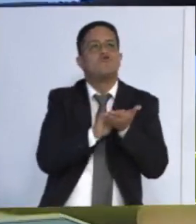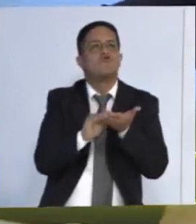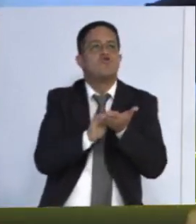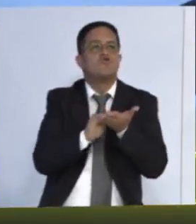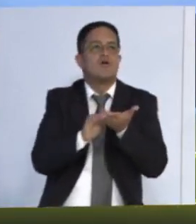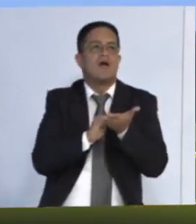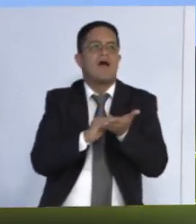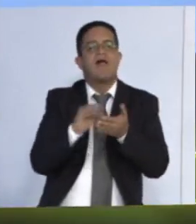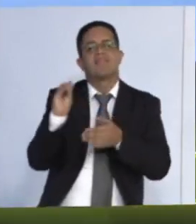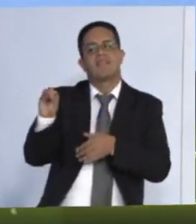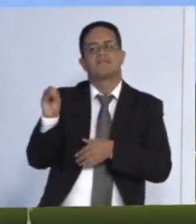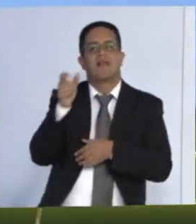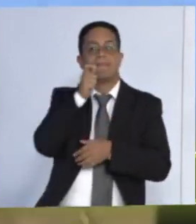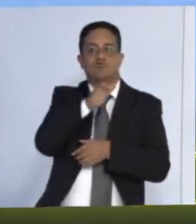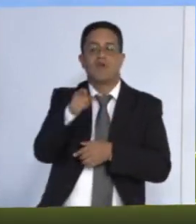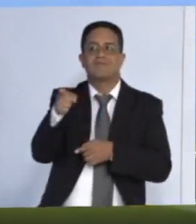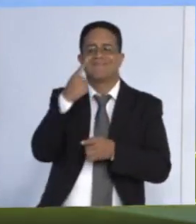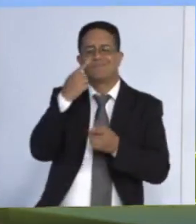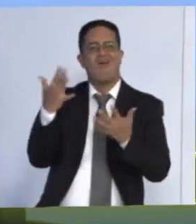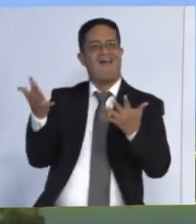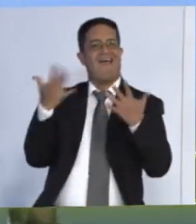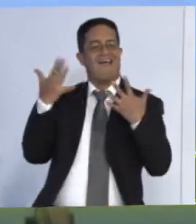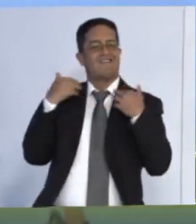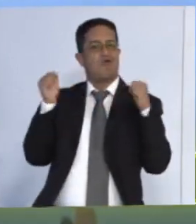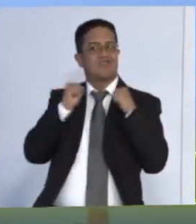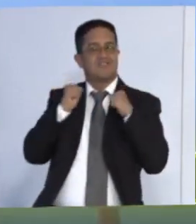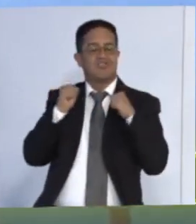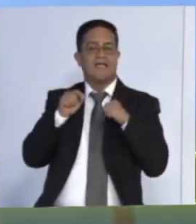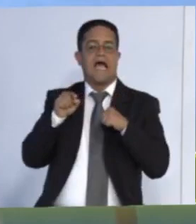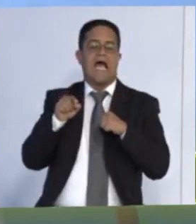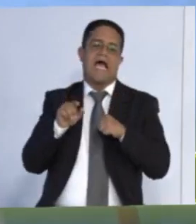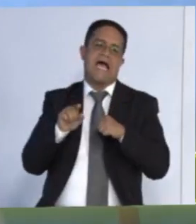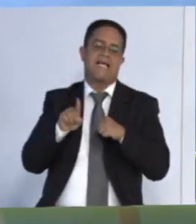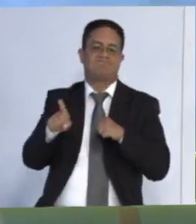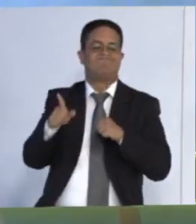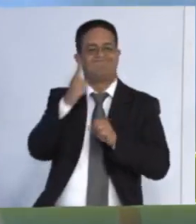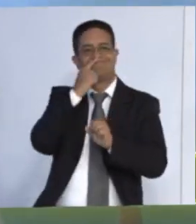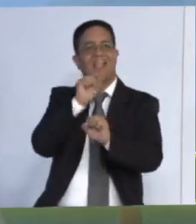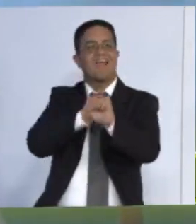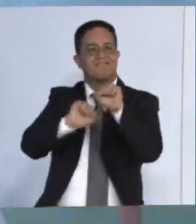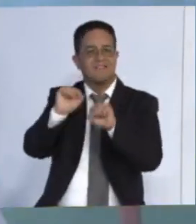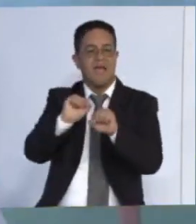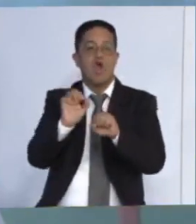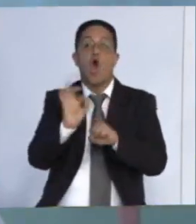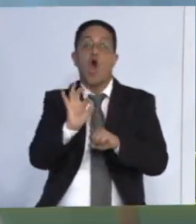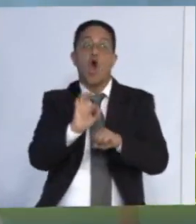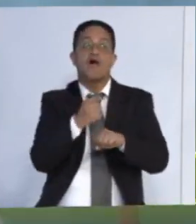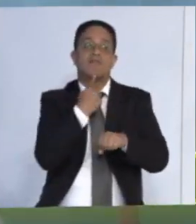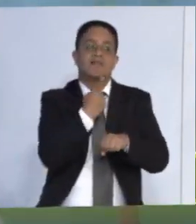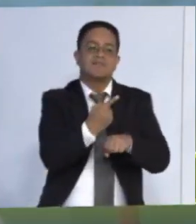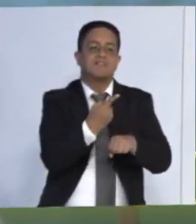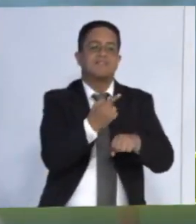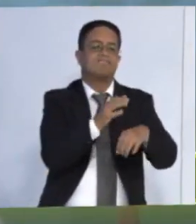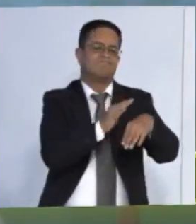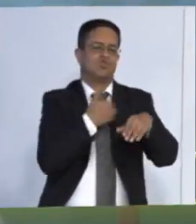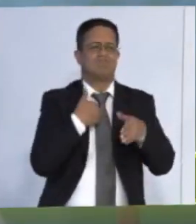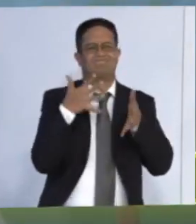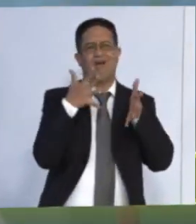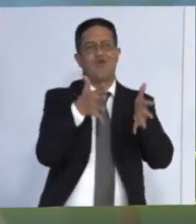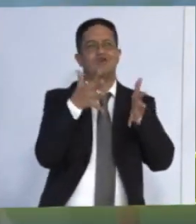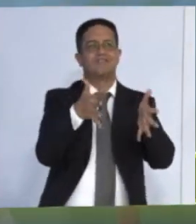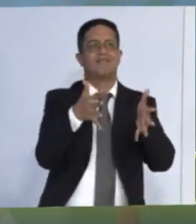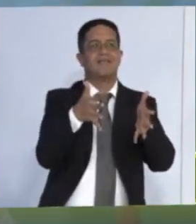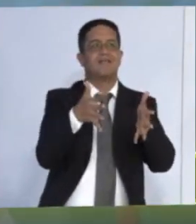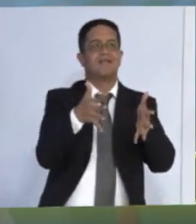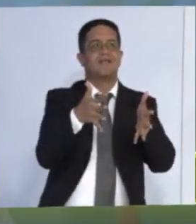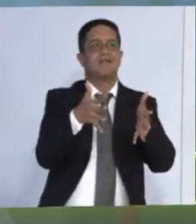al paciente, bueno, mira, si eres alérgico a los AINES, puedes utilizar este o este medicamento de manera segura. Yo siempre le aconsejo a los pacientes que más